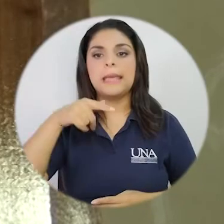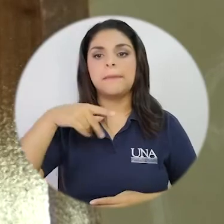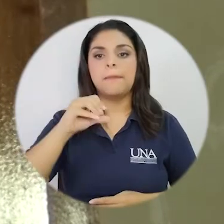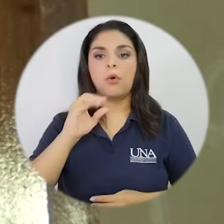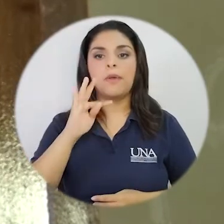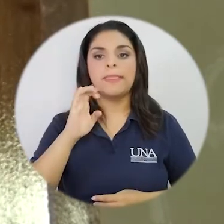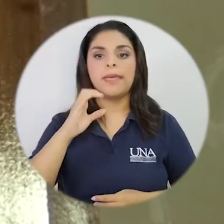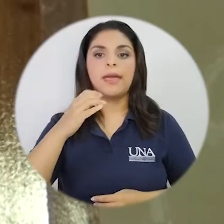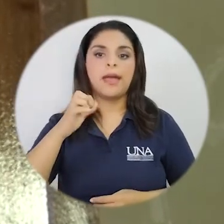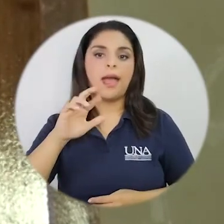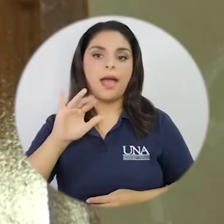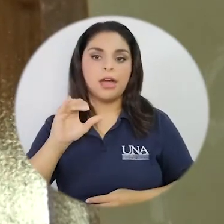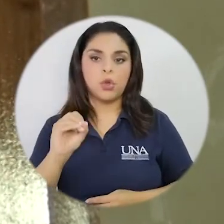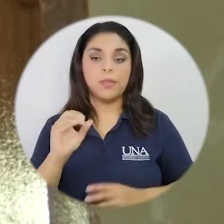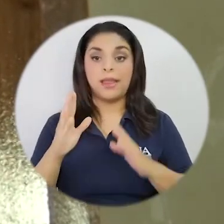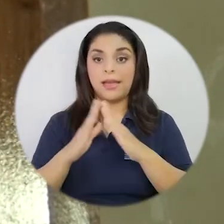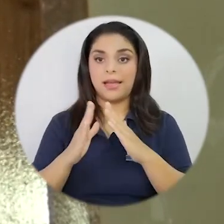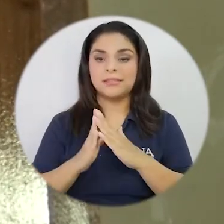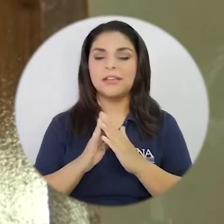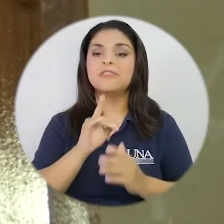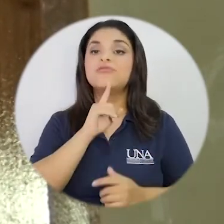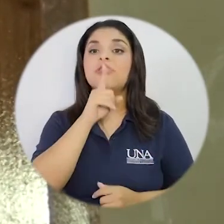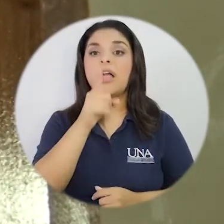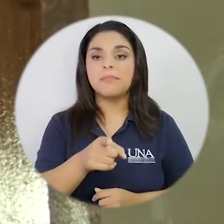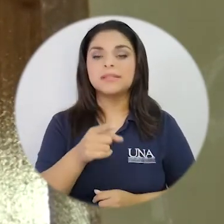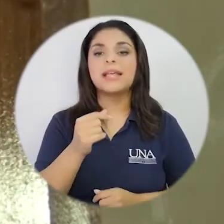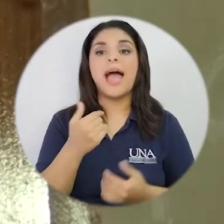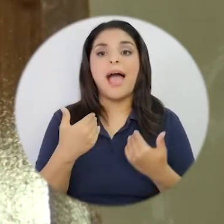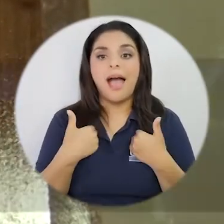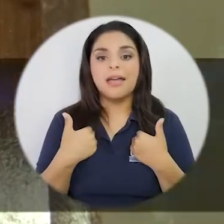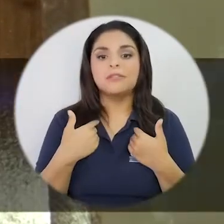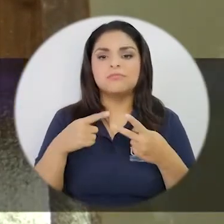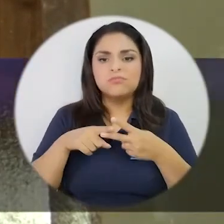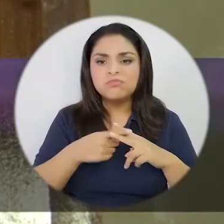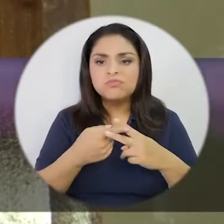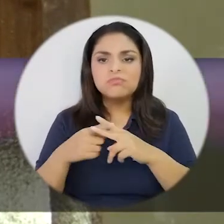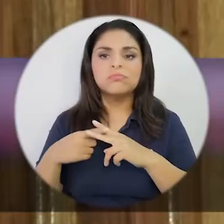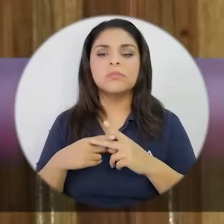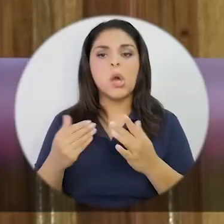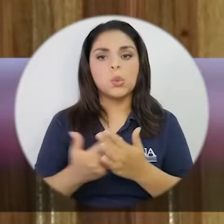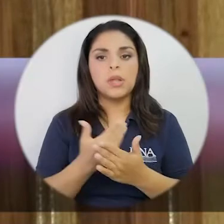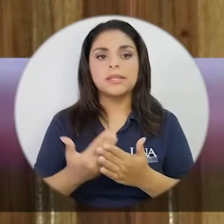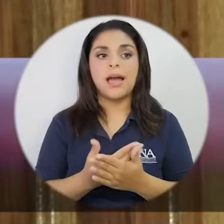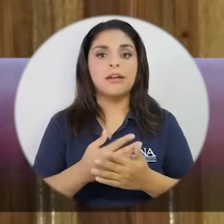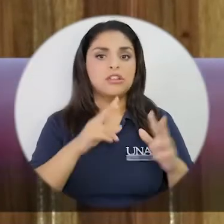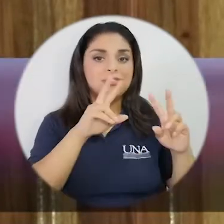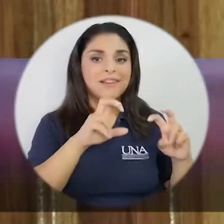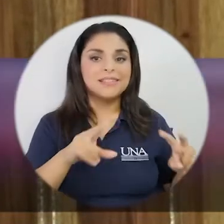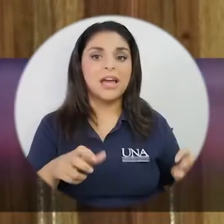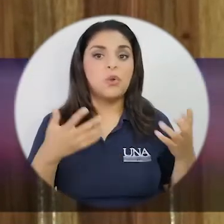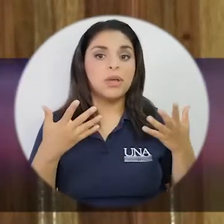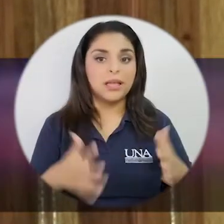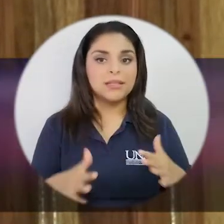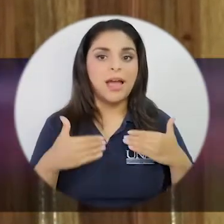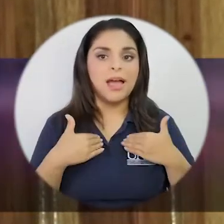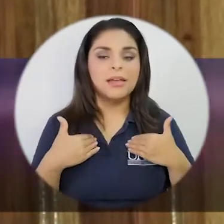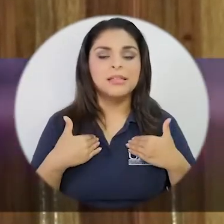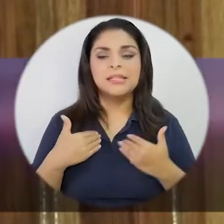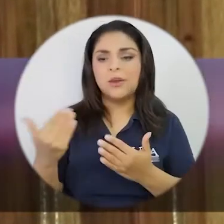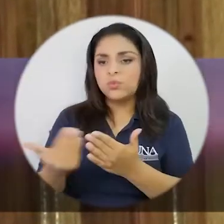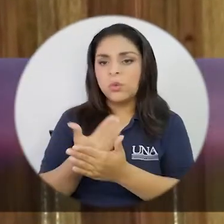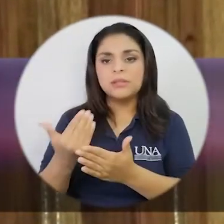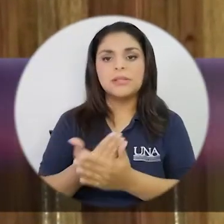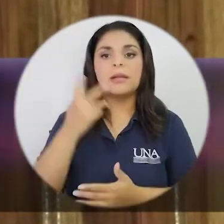Banco Hipotecario de la Vivienda y realmente crear una herramienta, actualizar, revisar lo que ya se tiene, llegar a